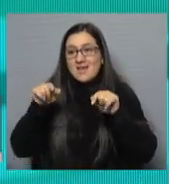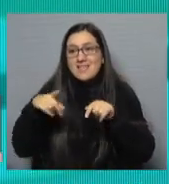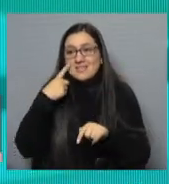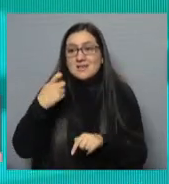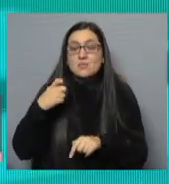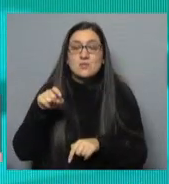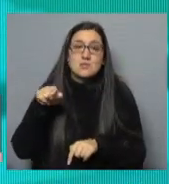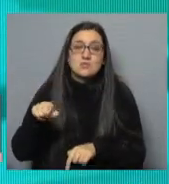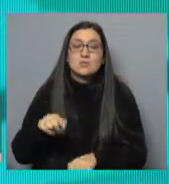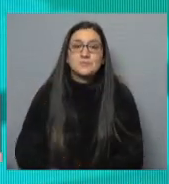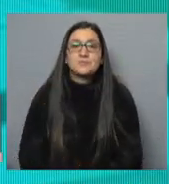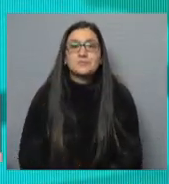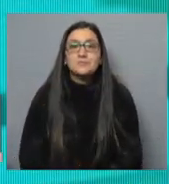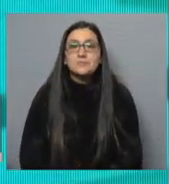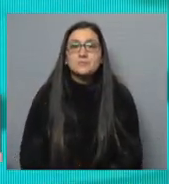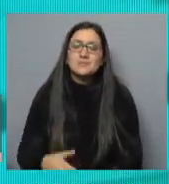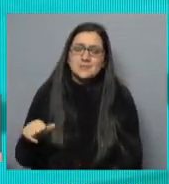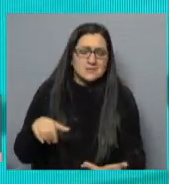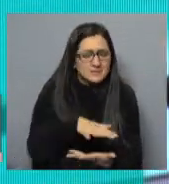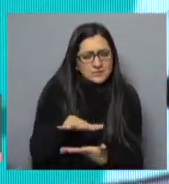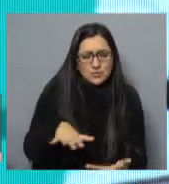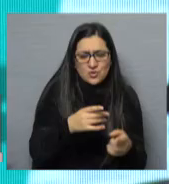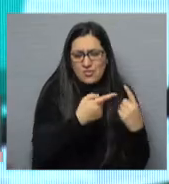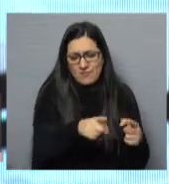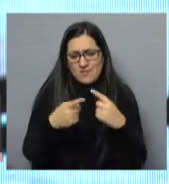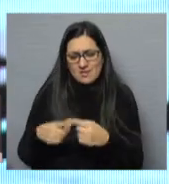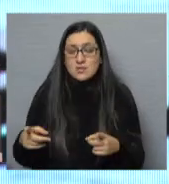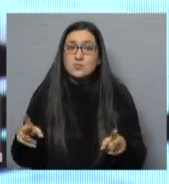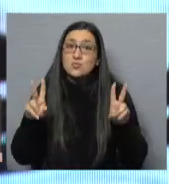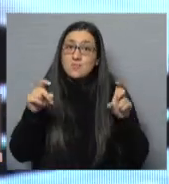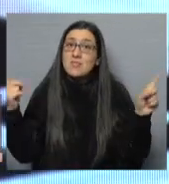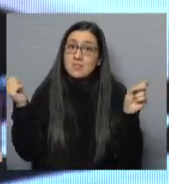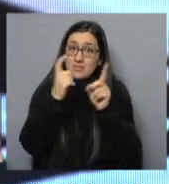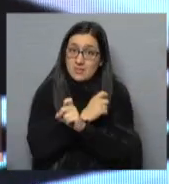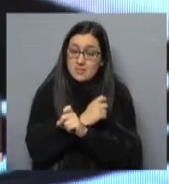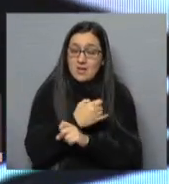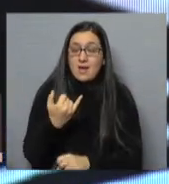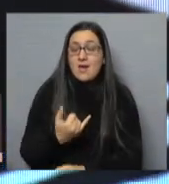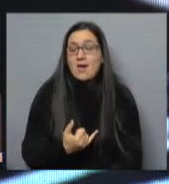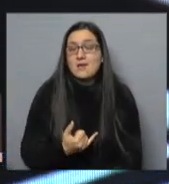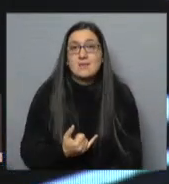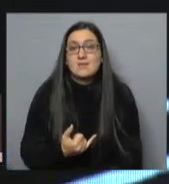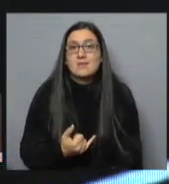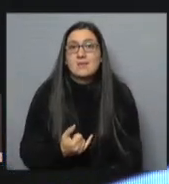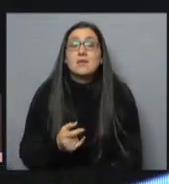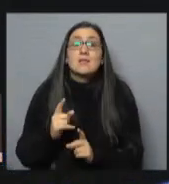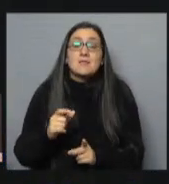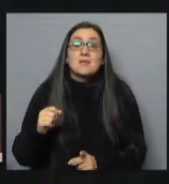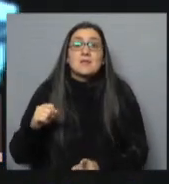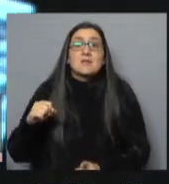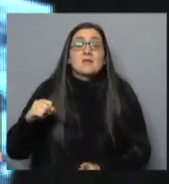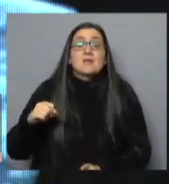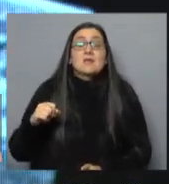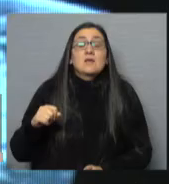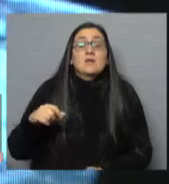detección. Son situaciones distintas. Es un tema muy complejo. Hay factores también